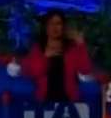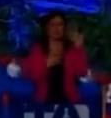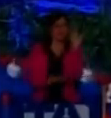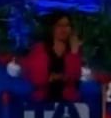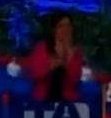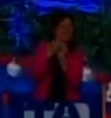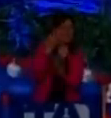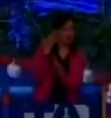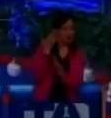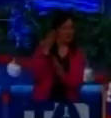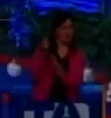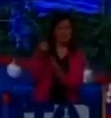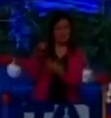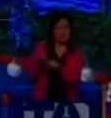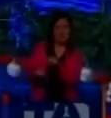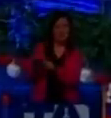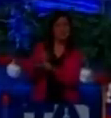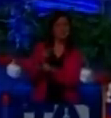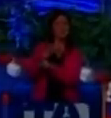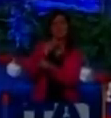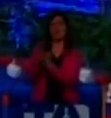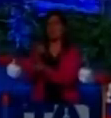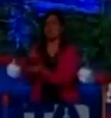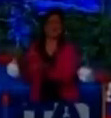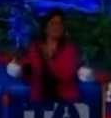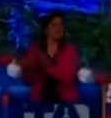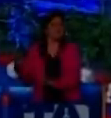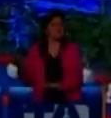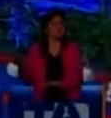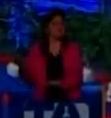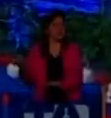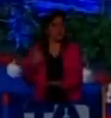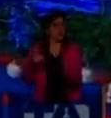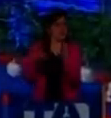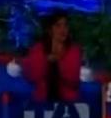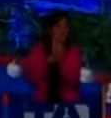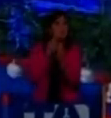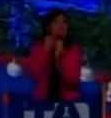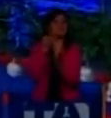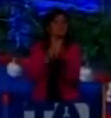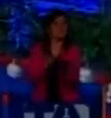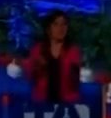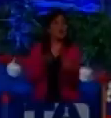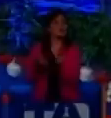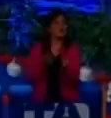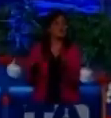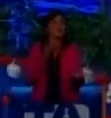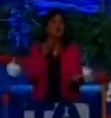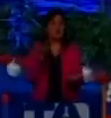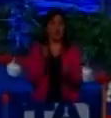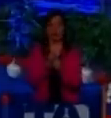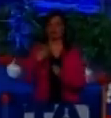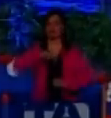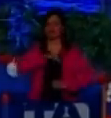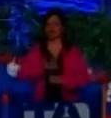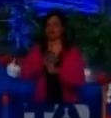es conseguir esos dañinos productos en el mercado. ¿Está regulada la venta de estos ácidos? Hoy en nuestro tema del día hacemos un